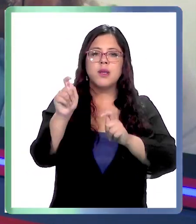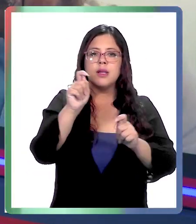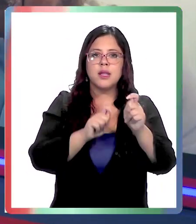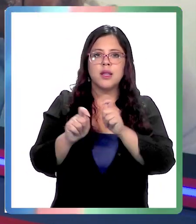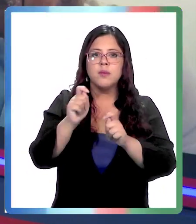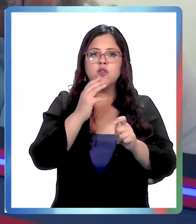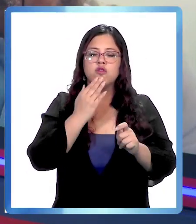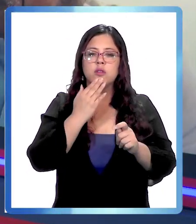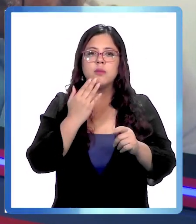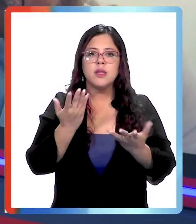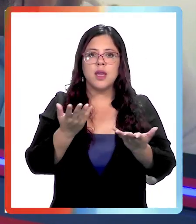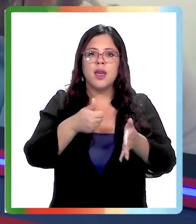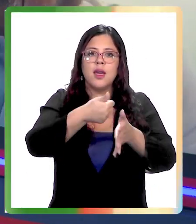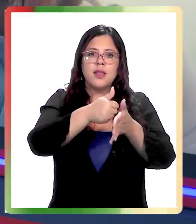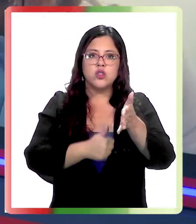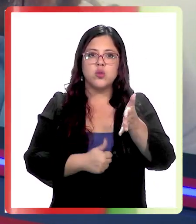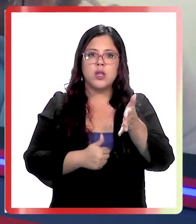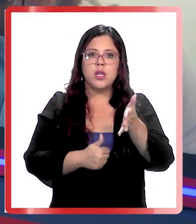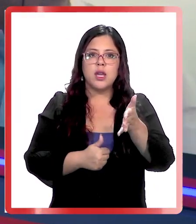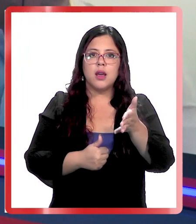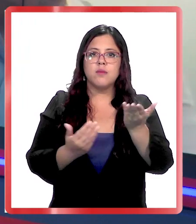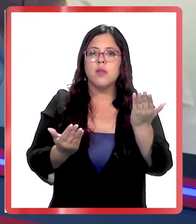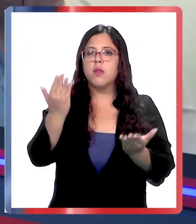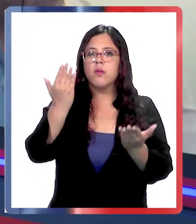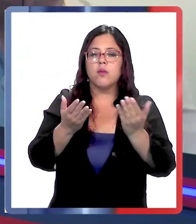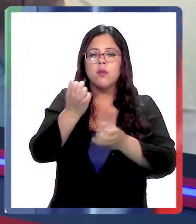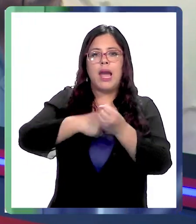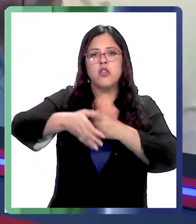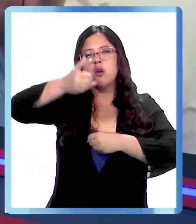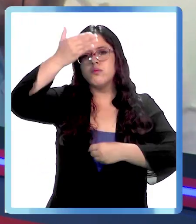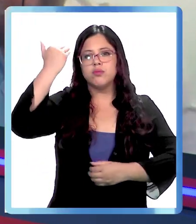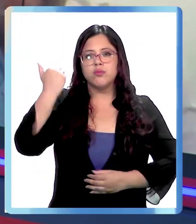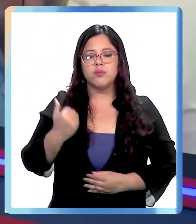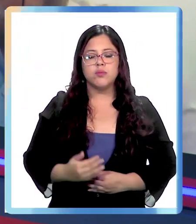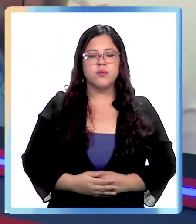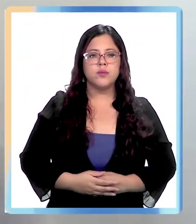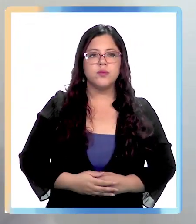de tratamientos y también de cirugías en comparación a otros años?